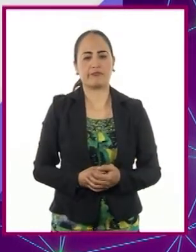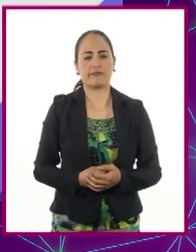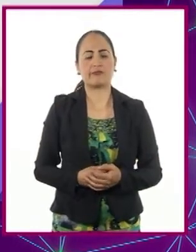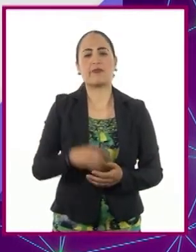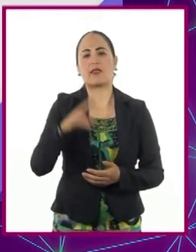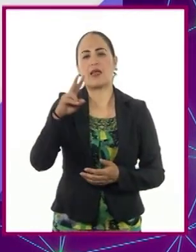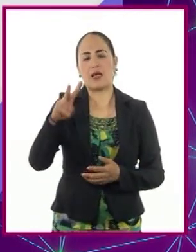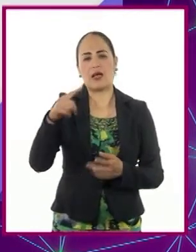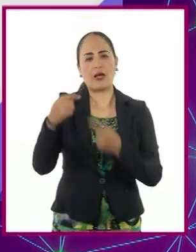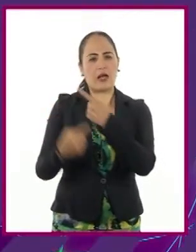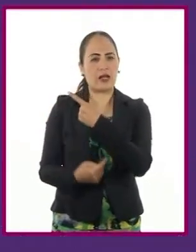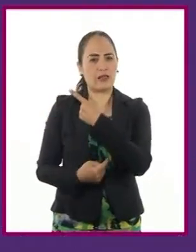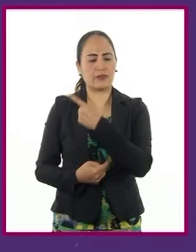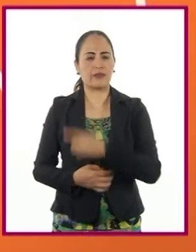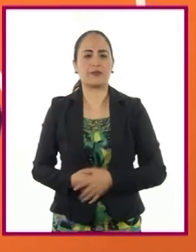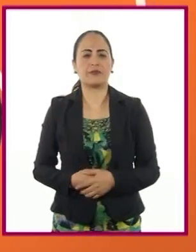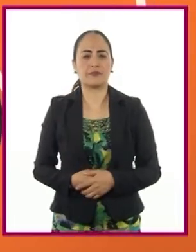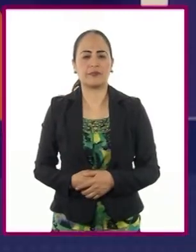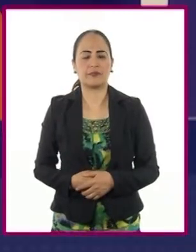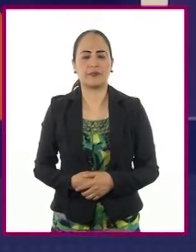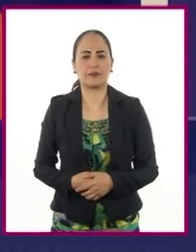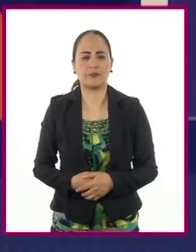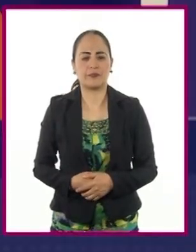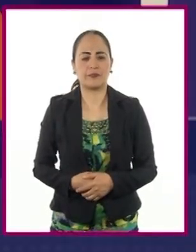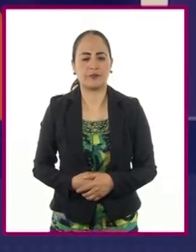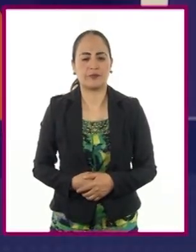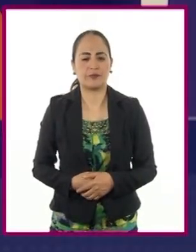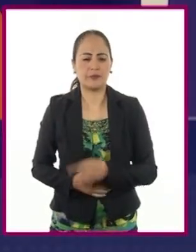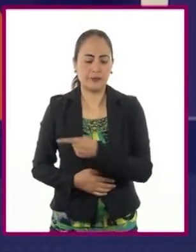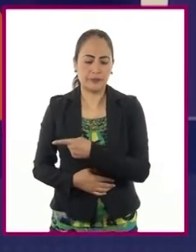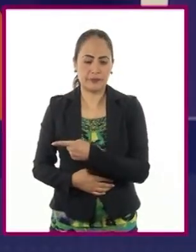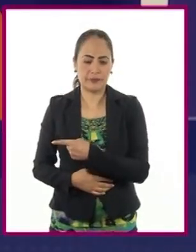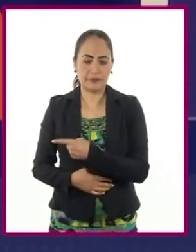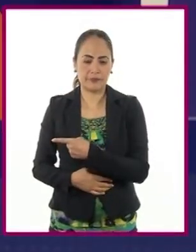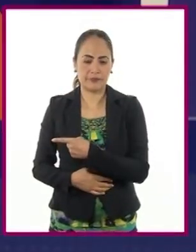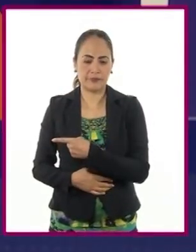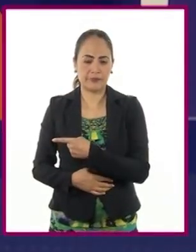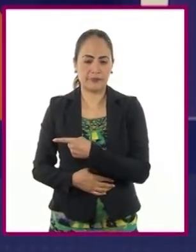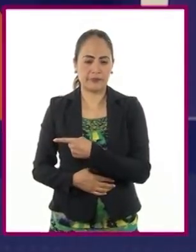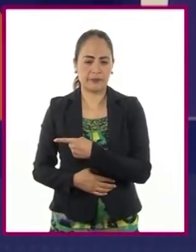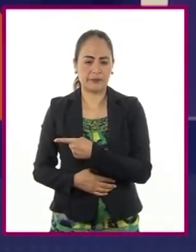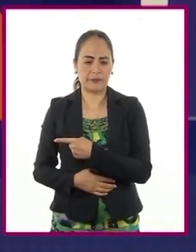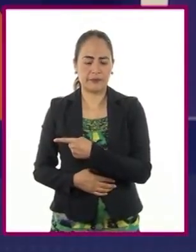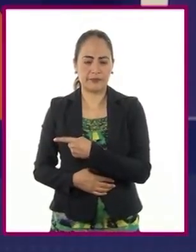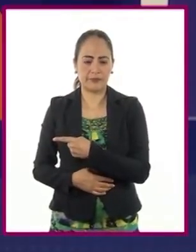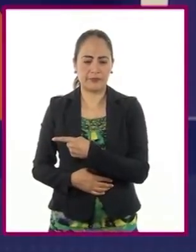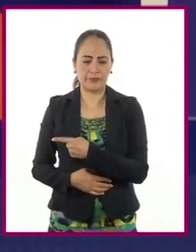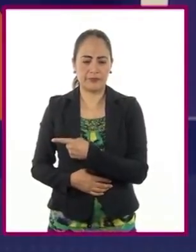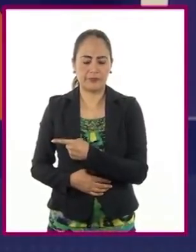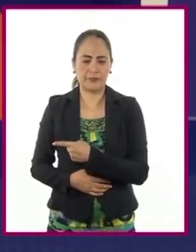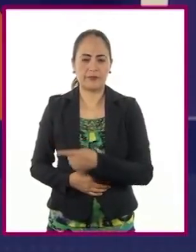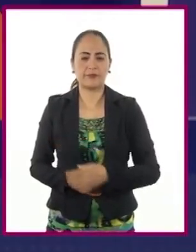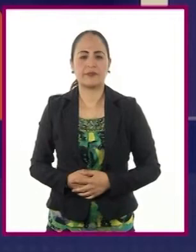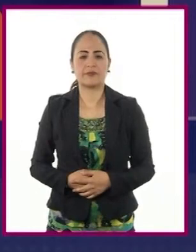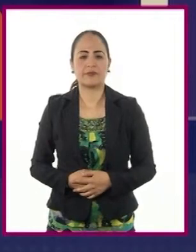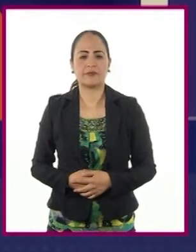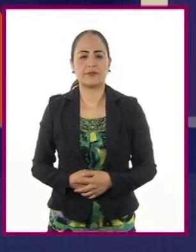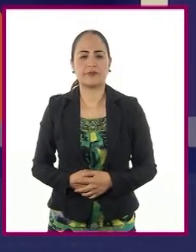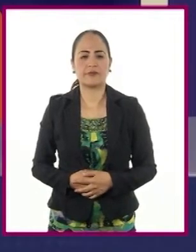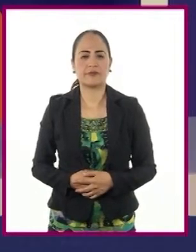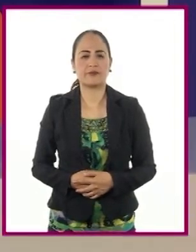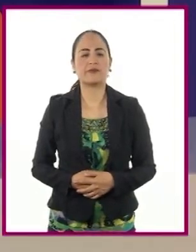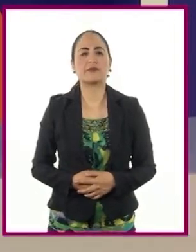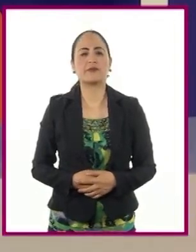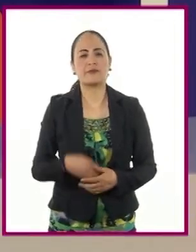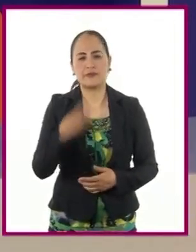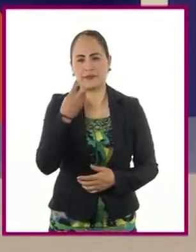electrones de valencia. ¿Cuál es la importancia de completar los 8 electrones de valencia en la órbita más externa?